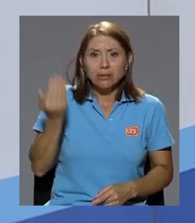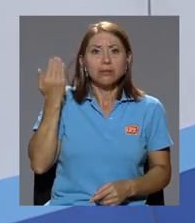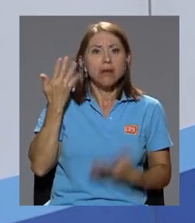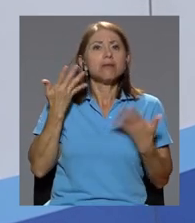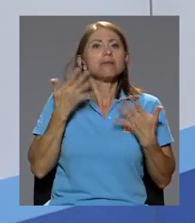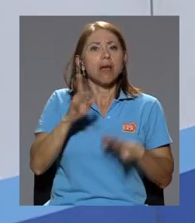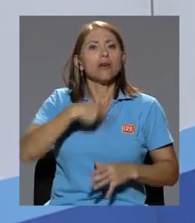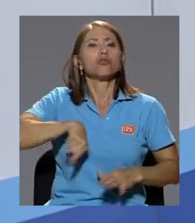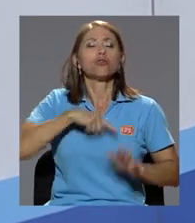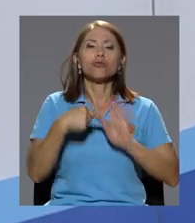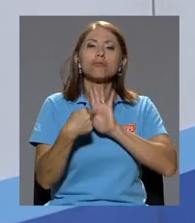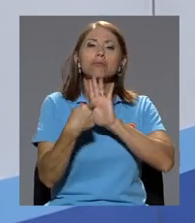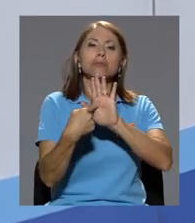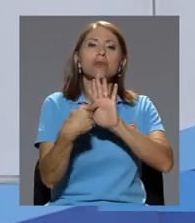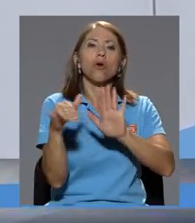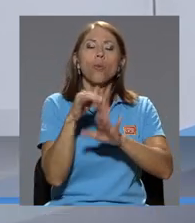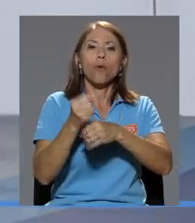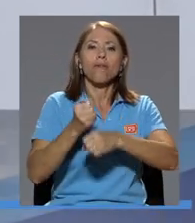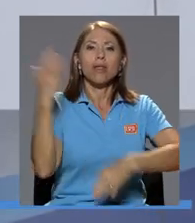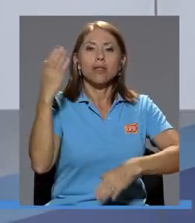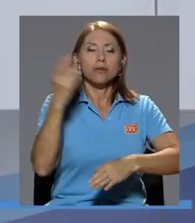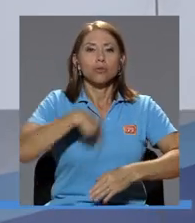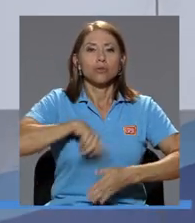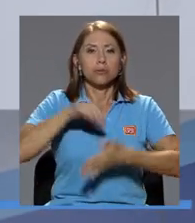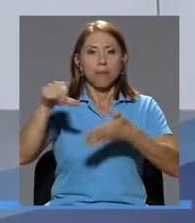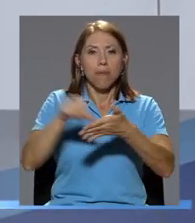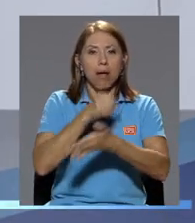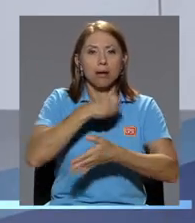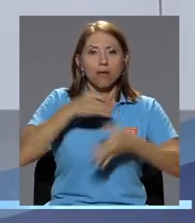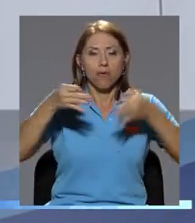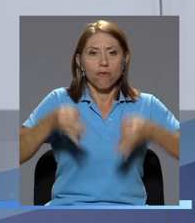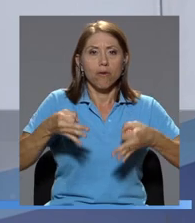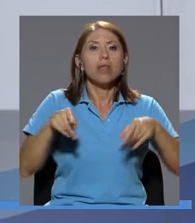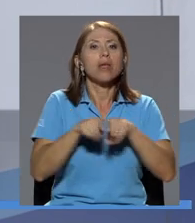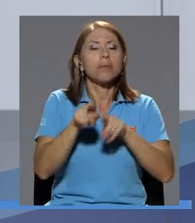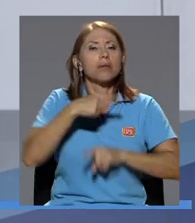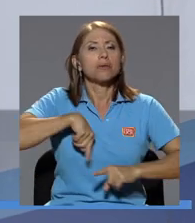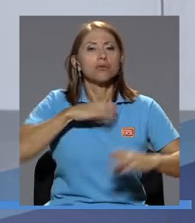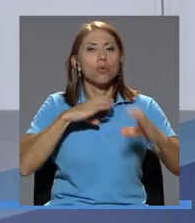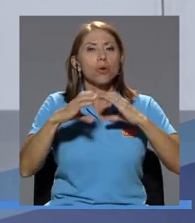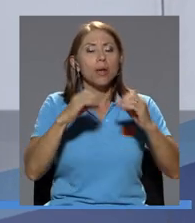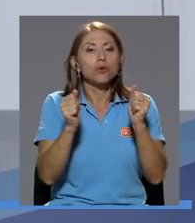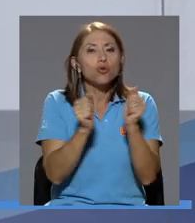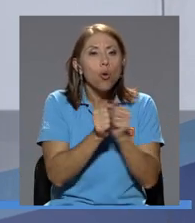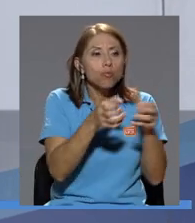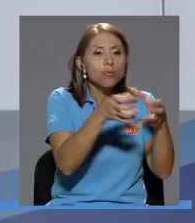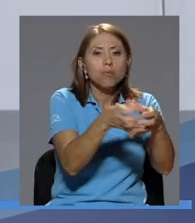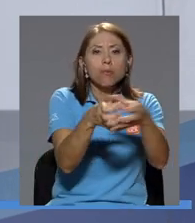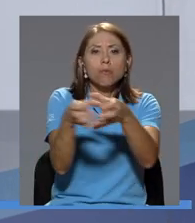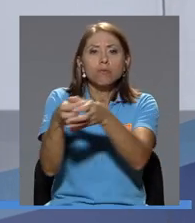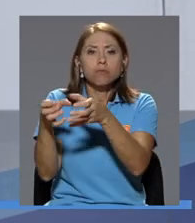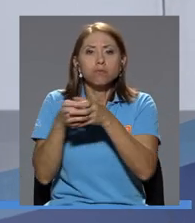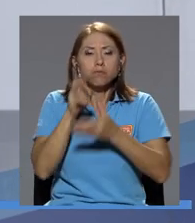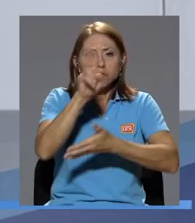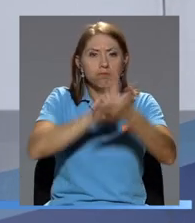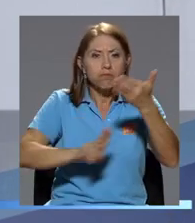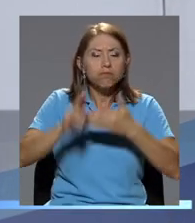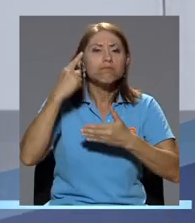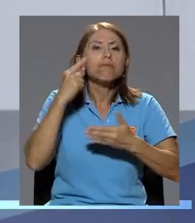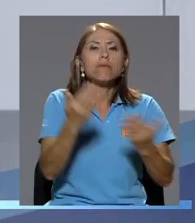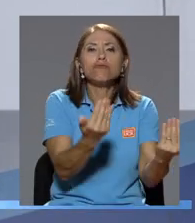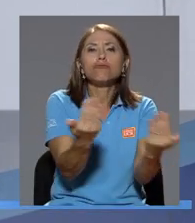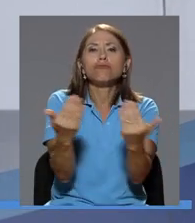directamente como federación en nuestra página oficial aparte de eso nos comunicamos con los diferentes sectores de la universidad para poder discutirlo